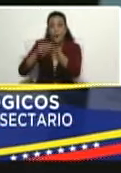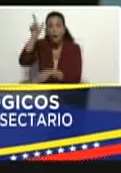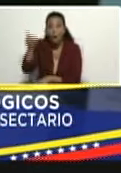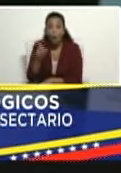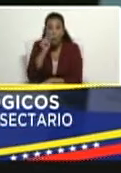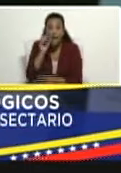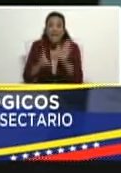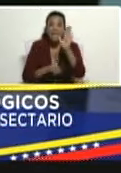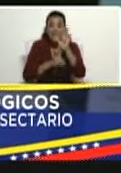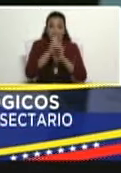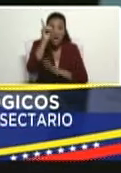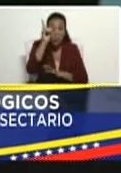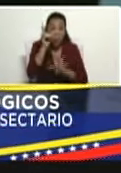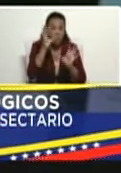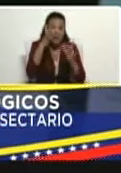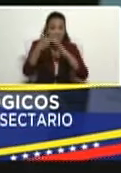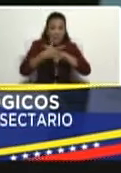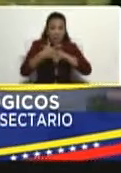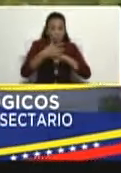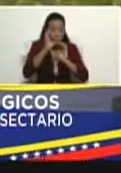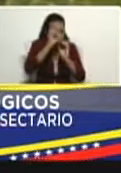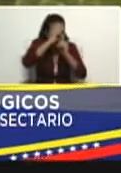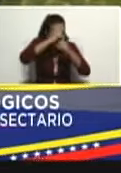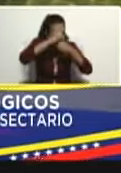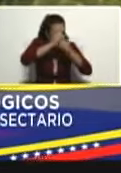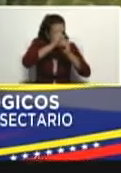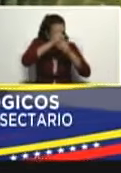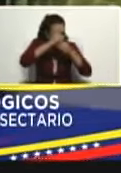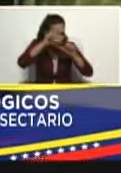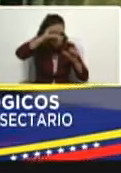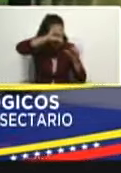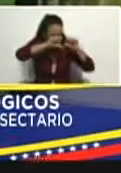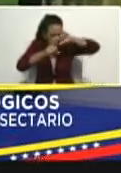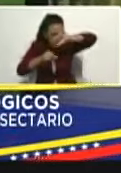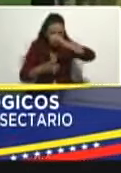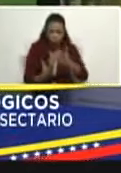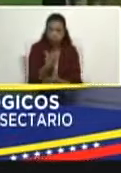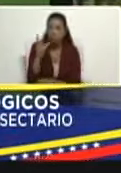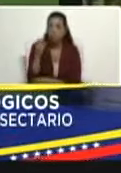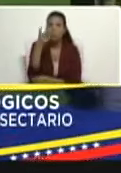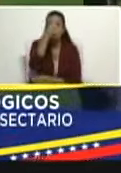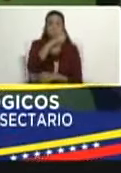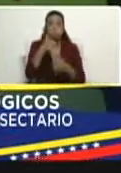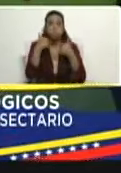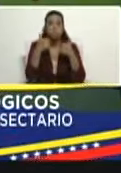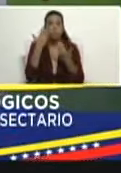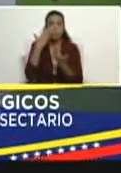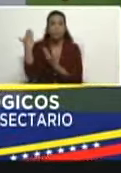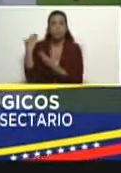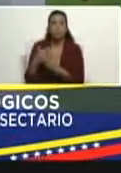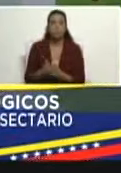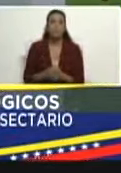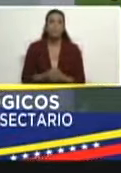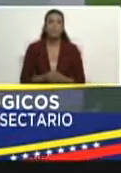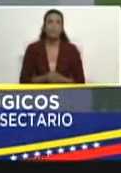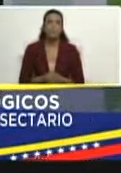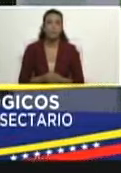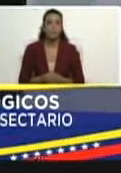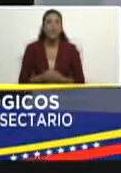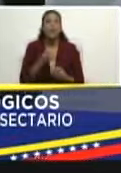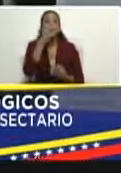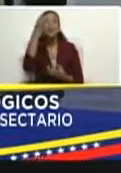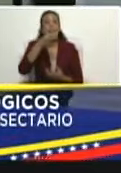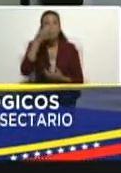quien desarrolla esta tecnología de punta. Orgullo venezolano. Adelante, doctor. Buenas